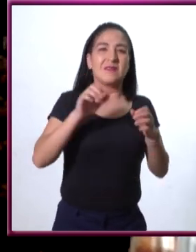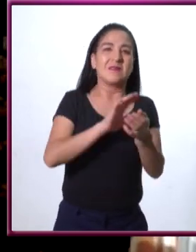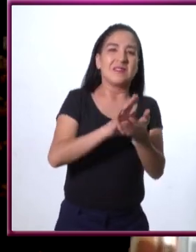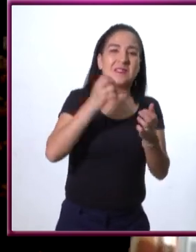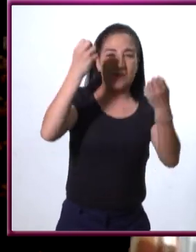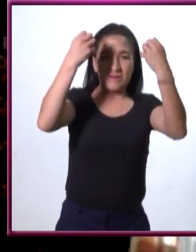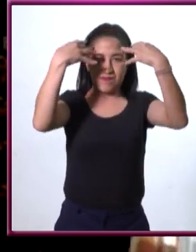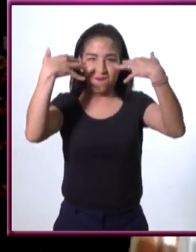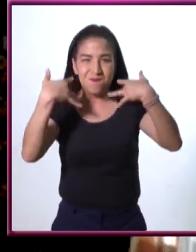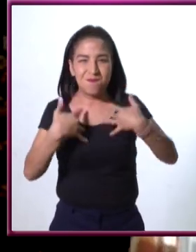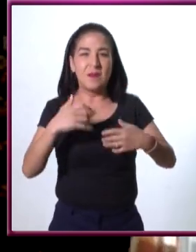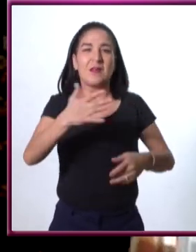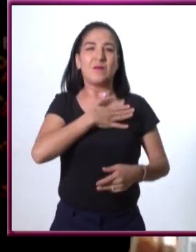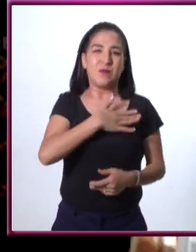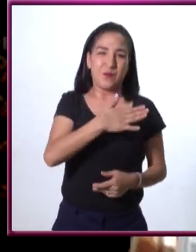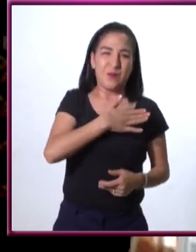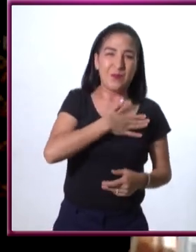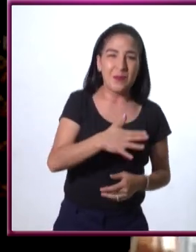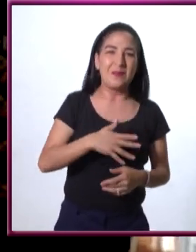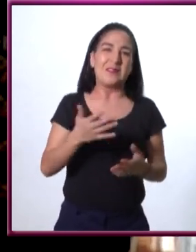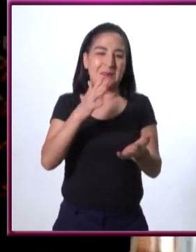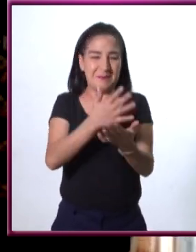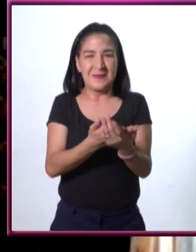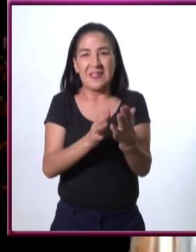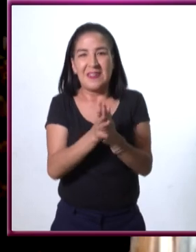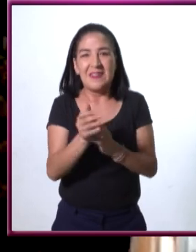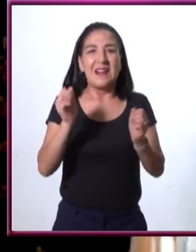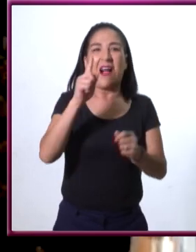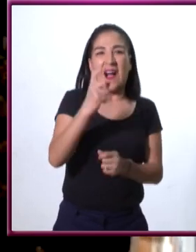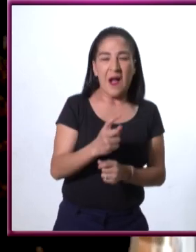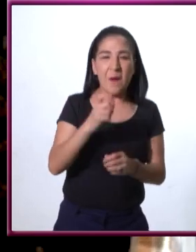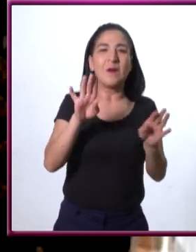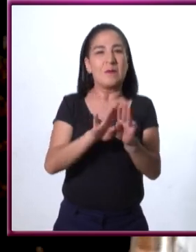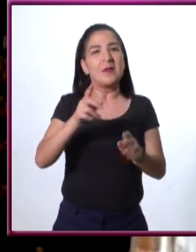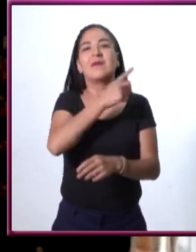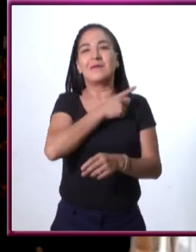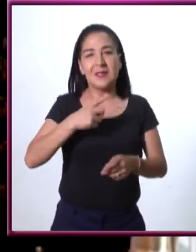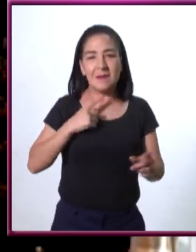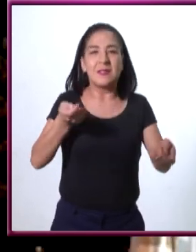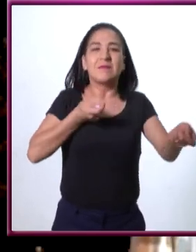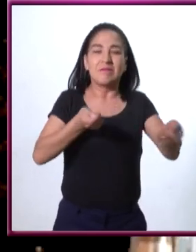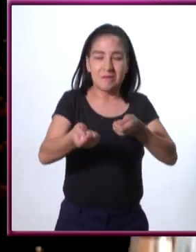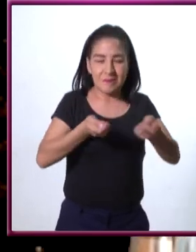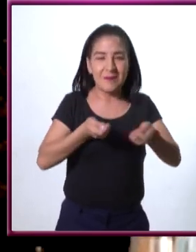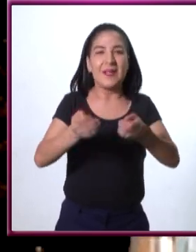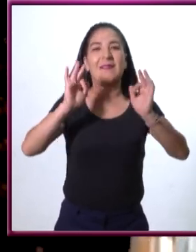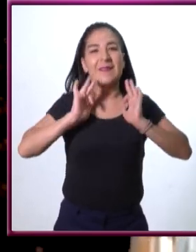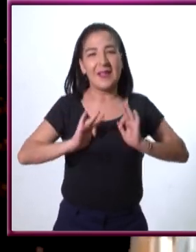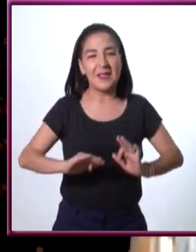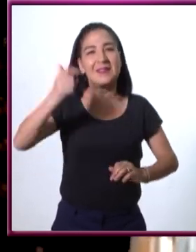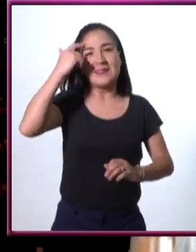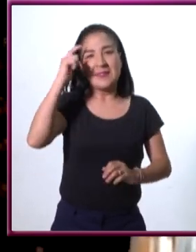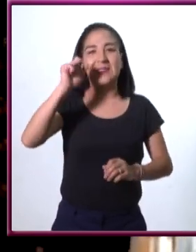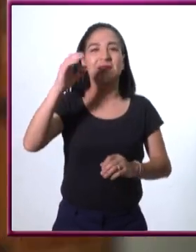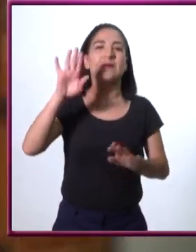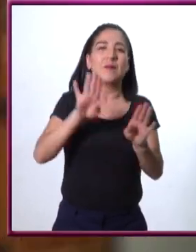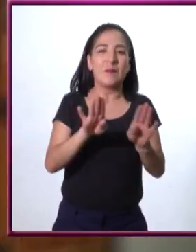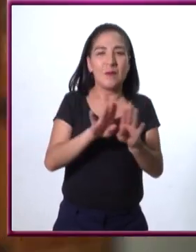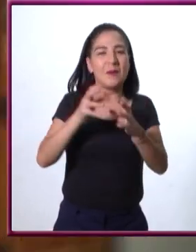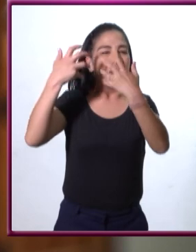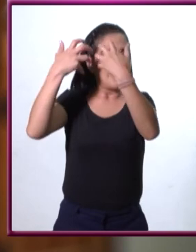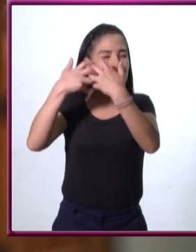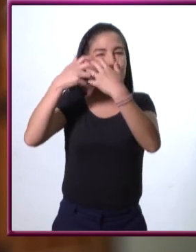y aplicada respecto al tema, a partir de la cual los políticos pueden apoyarse para aplicar estas políticas